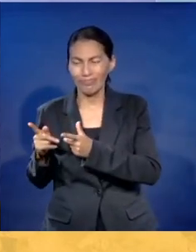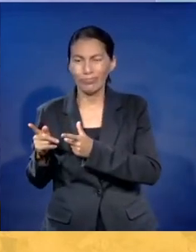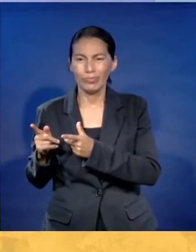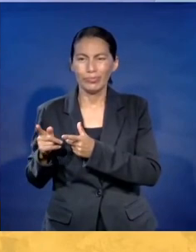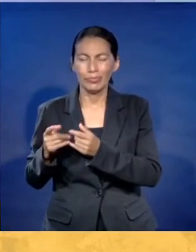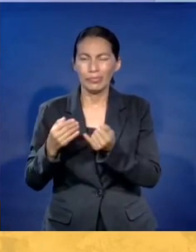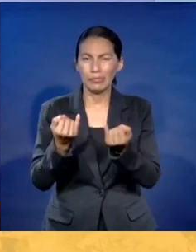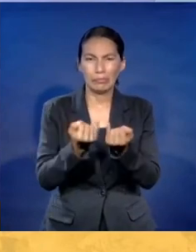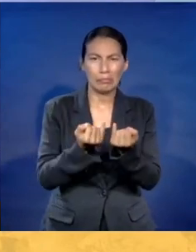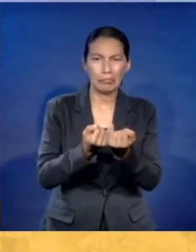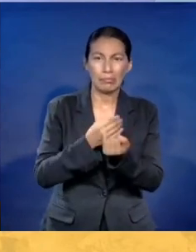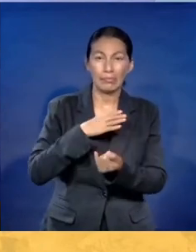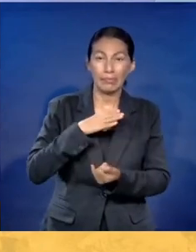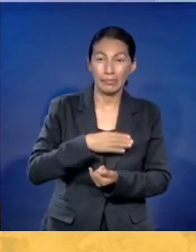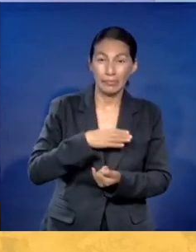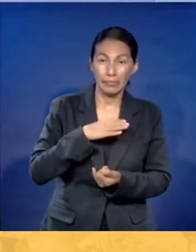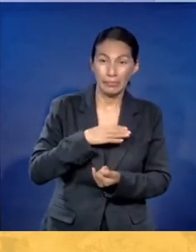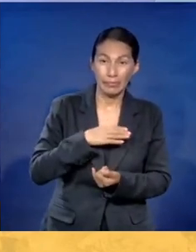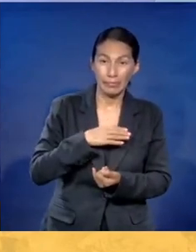pudre desde adentro